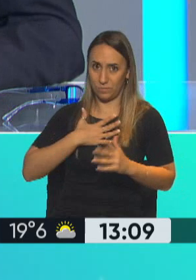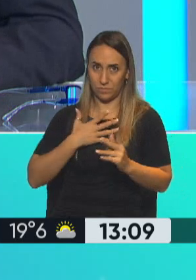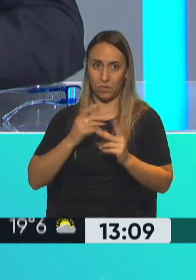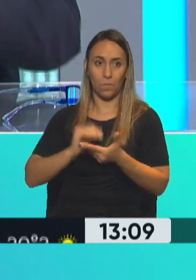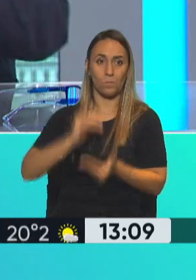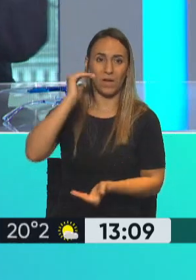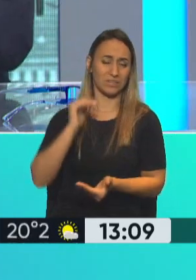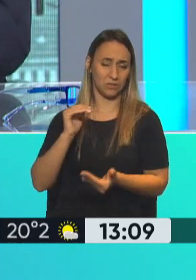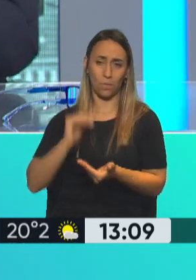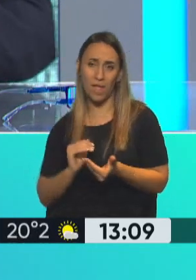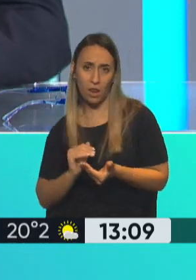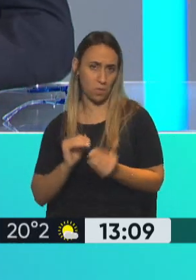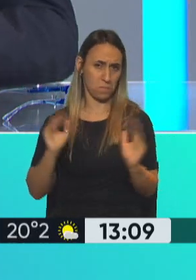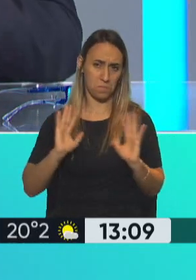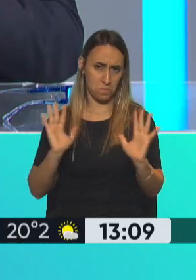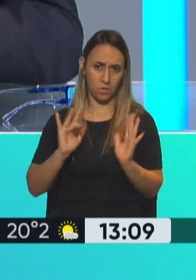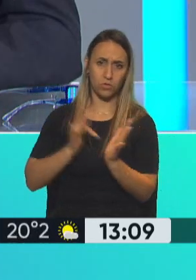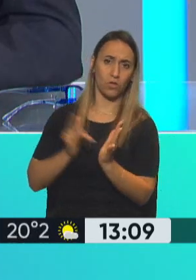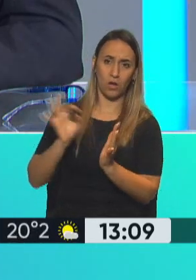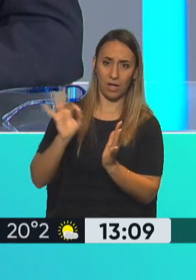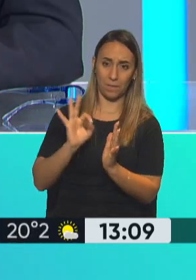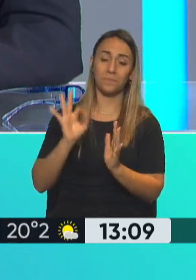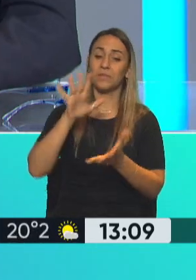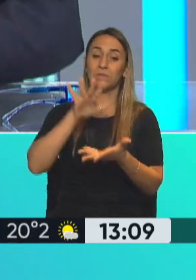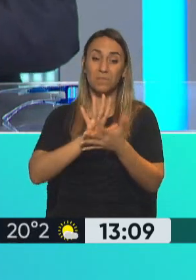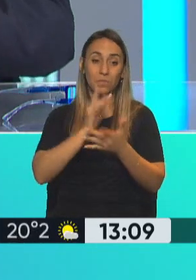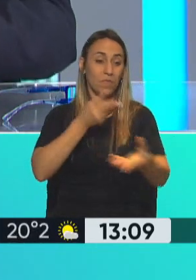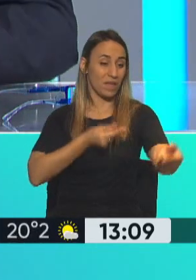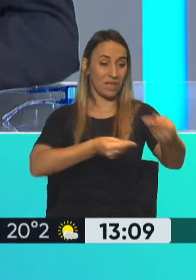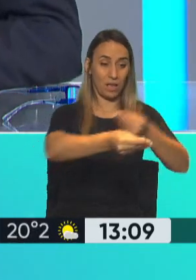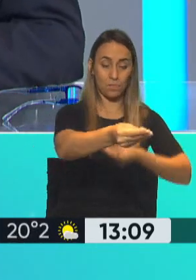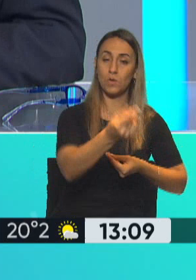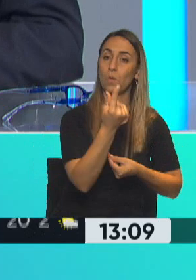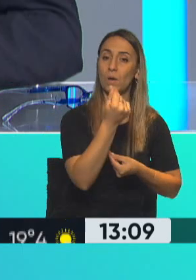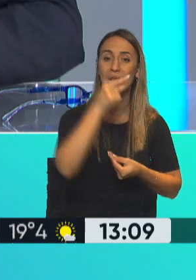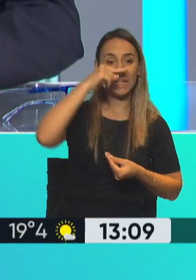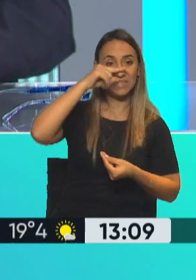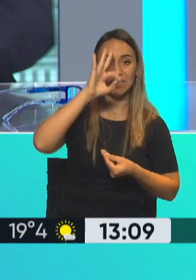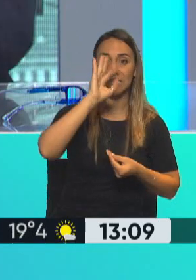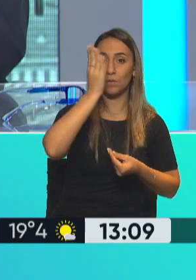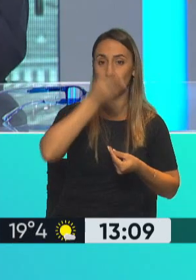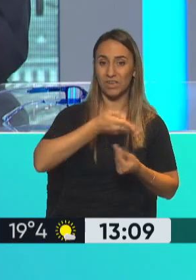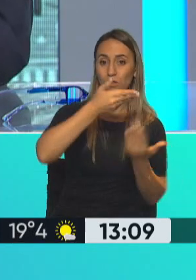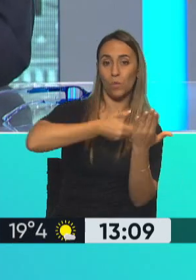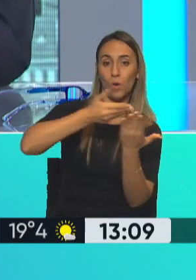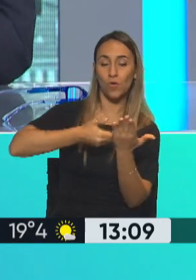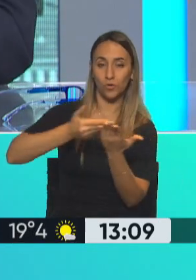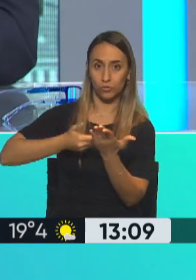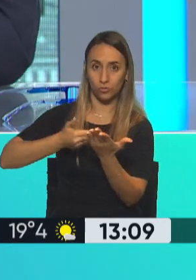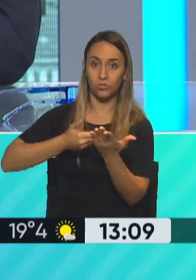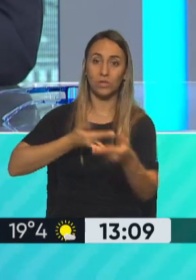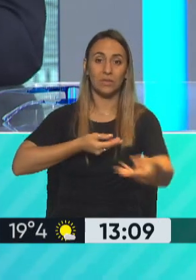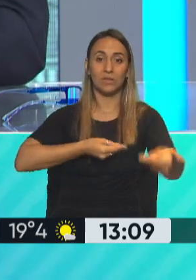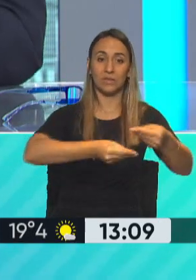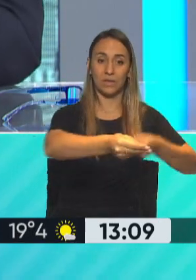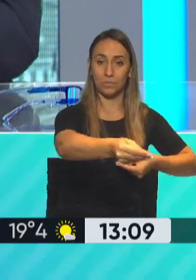en principio. Sobre la operación en sí, dicen 70%, de esos títulos se canjean por